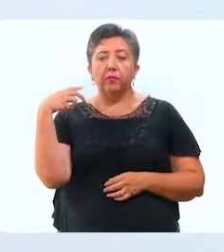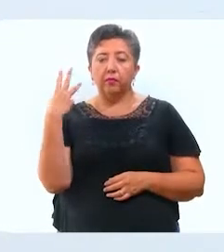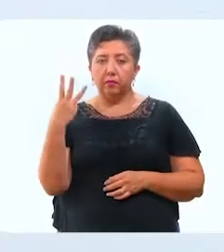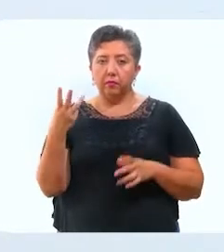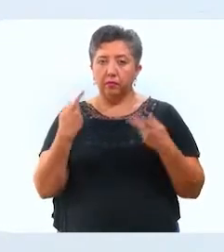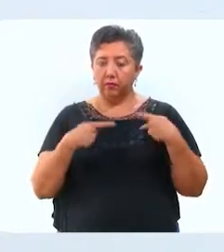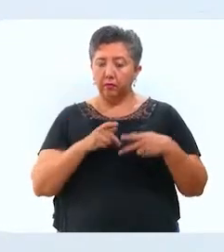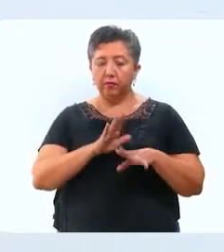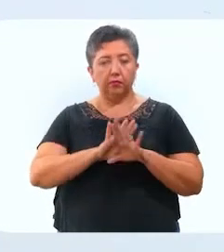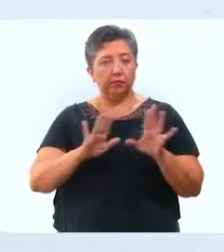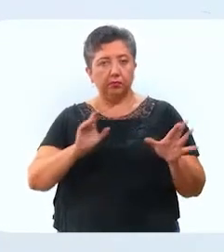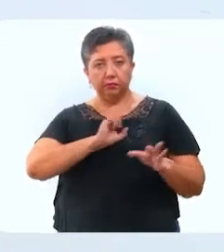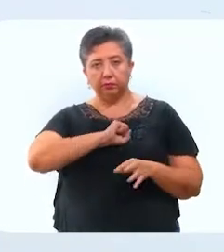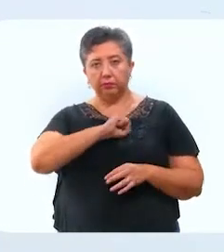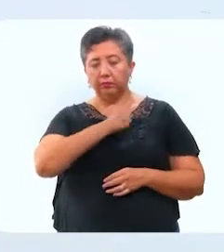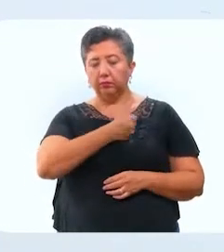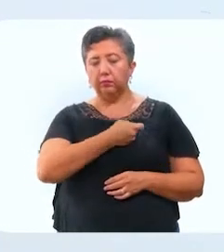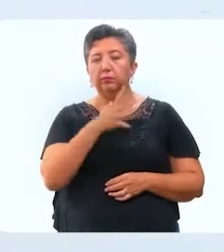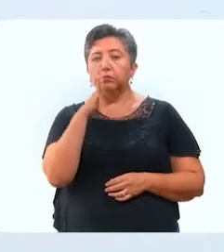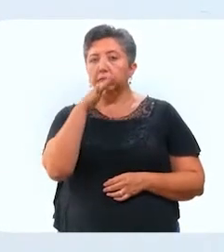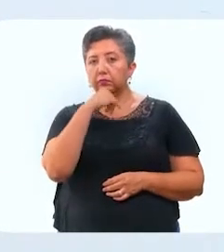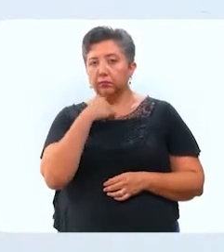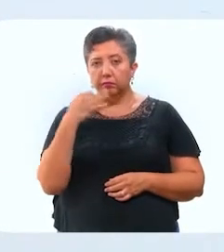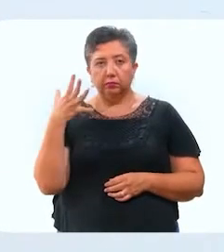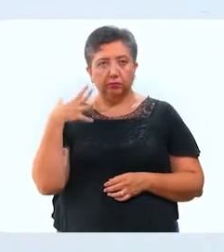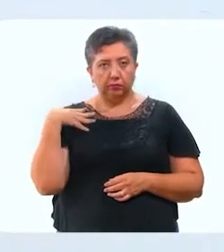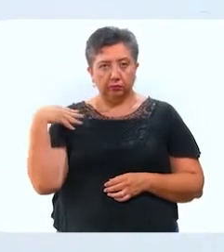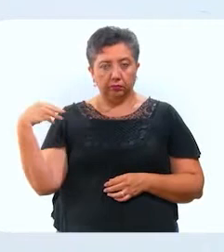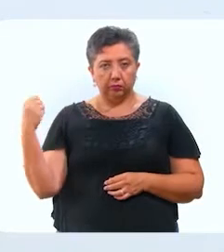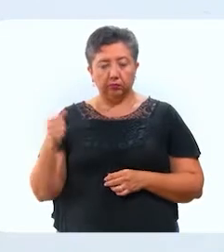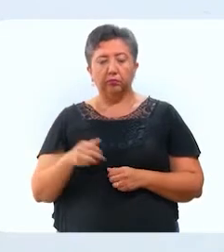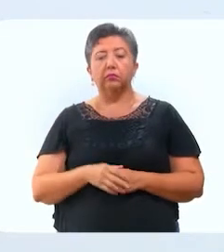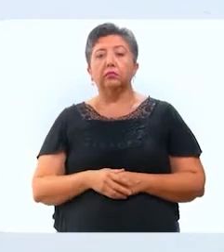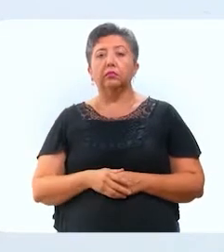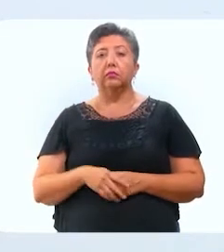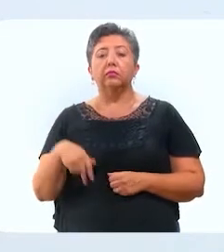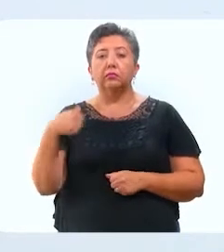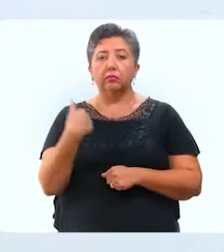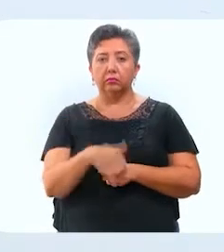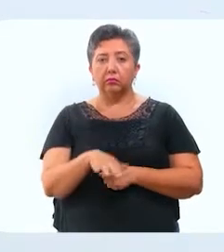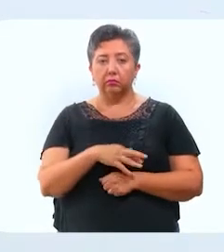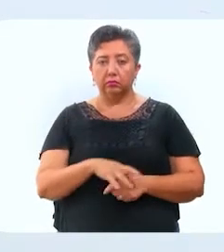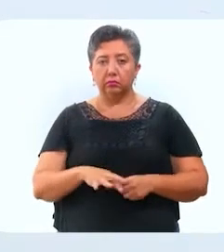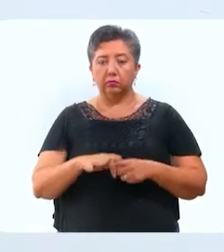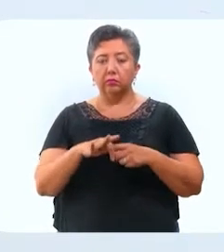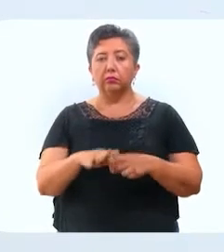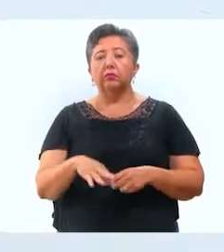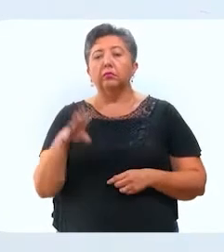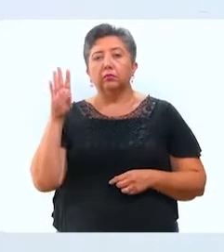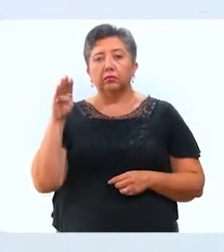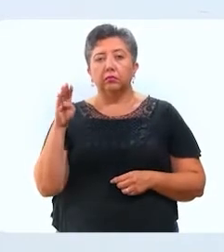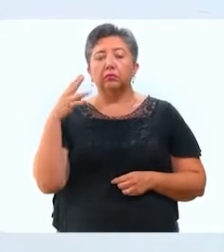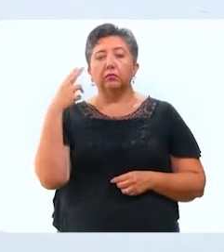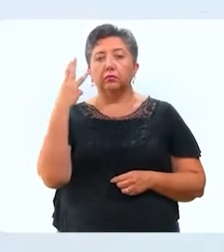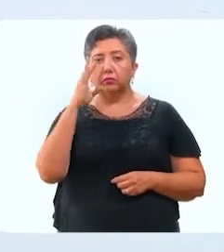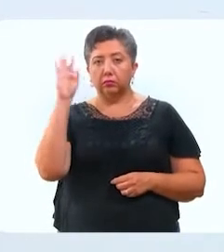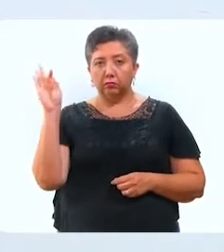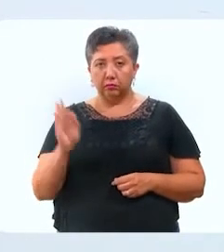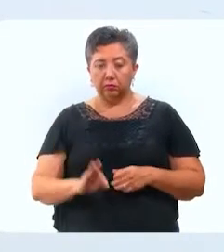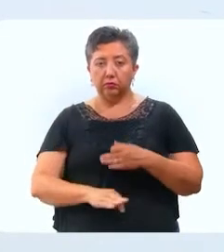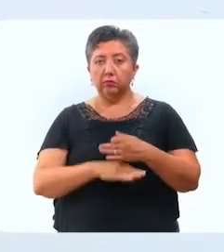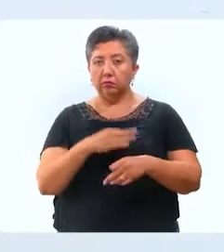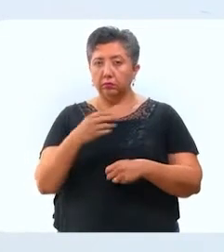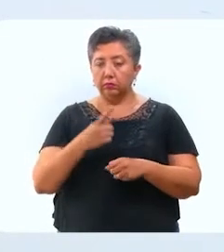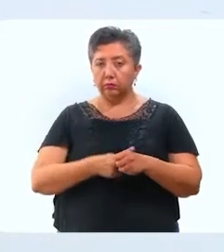102.483 pacientes ya se recuperaron, no presentan síntomas ni pueden contagiar. Esta cifra representa el 93%